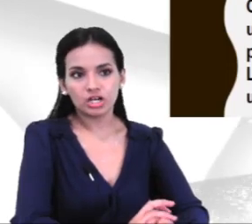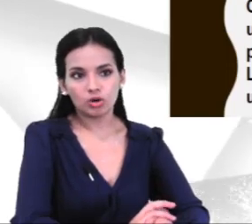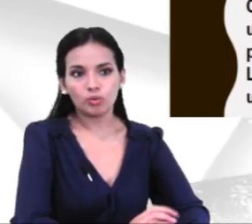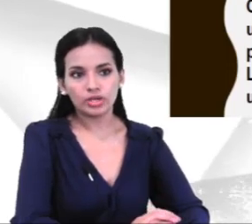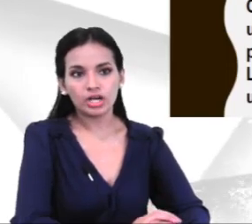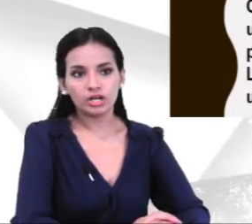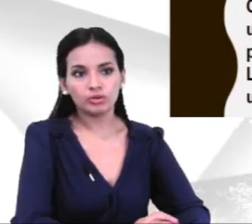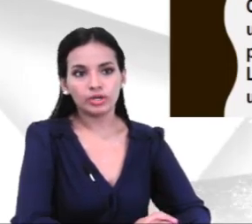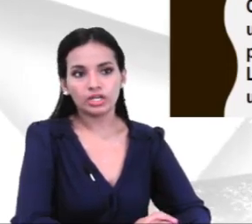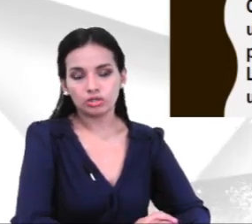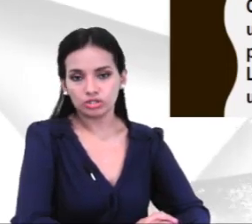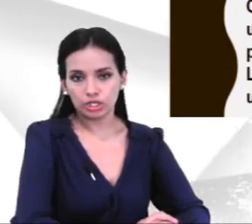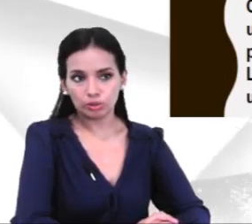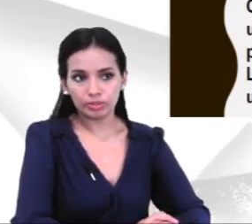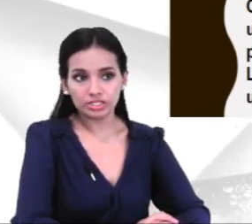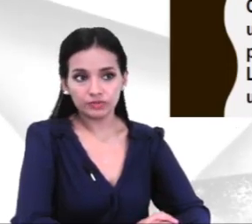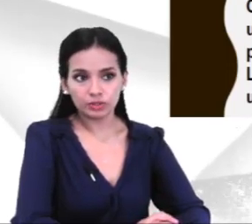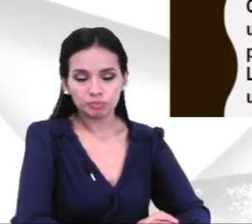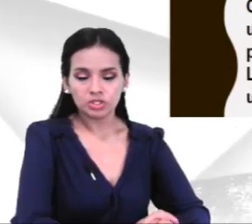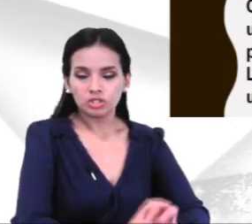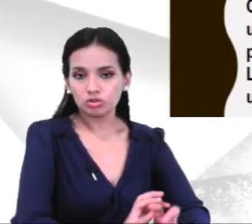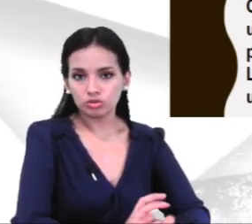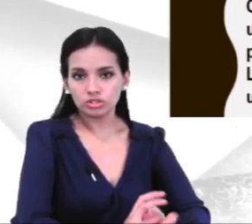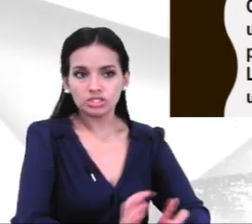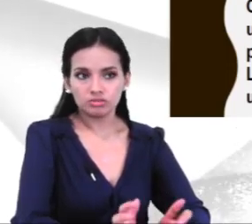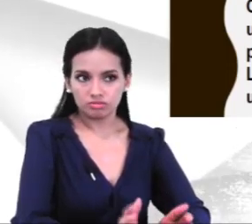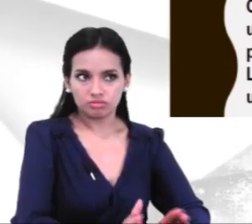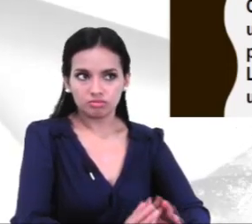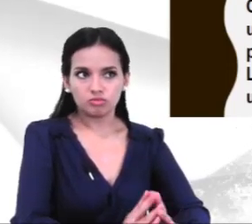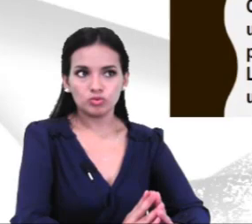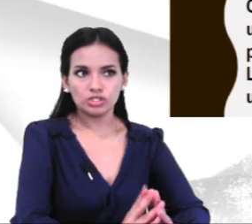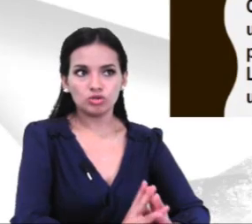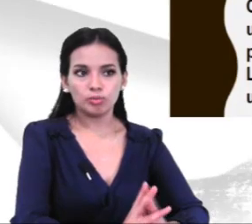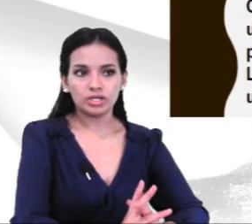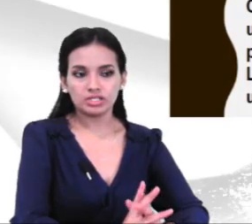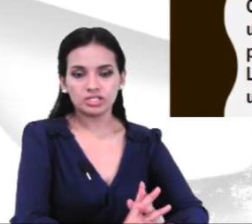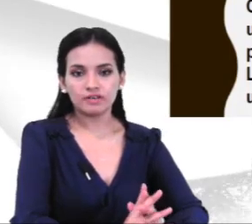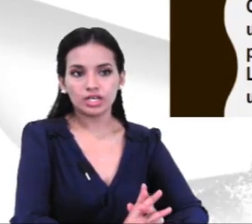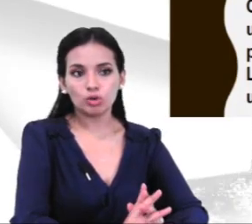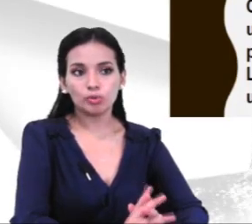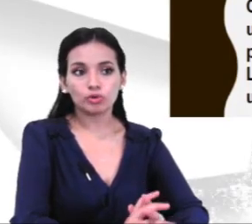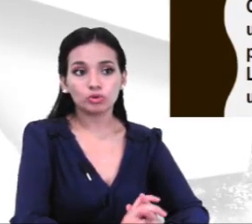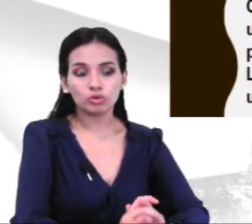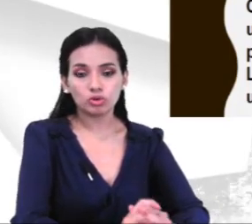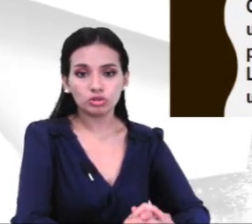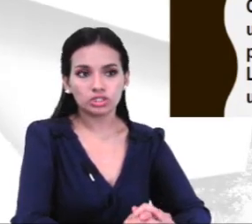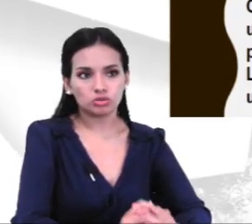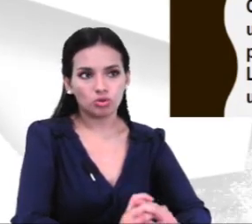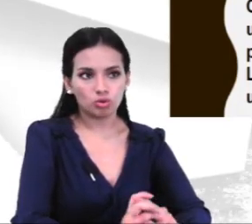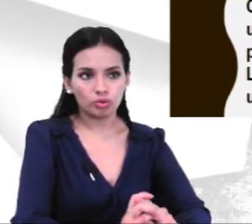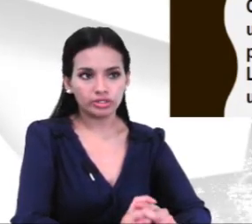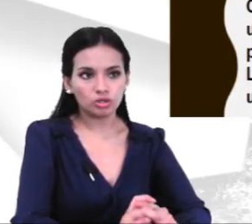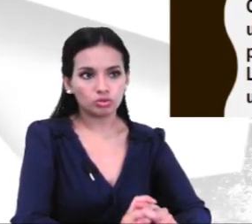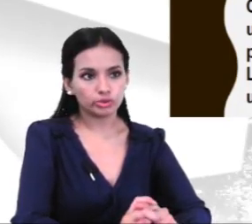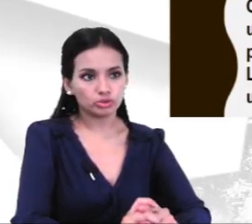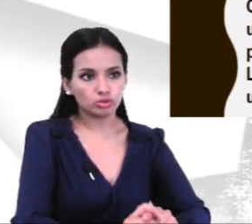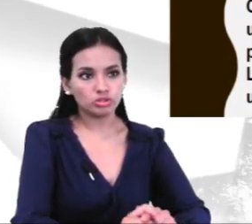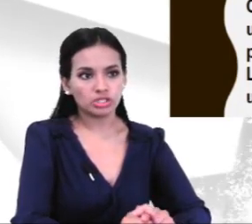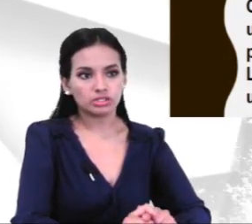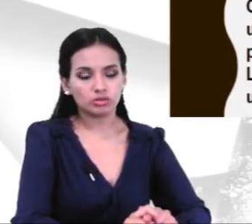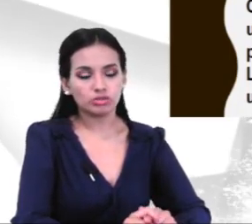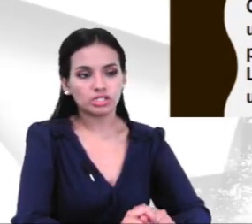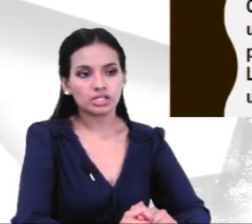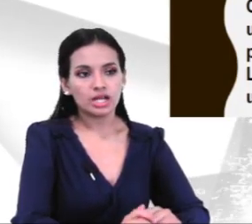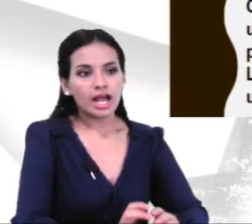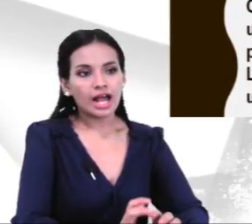de fonseca ubicado en el océano pacífico entonces nuestro país está bañado por dos costas o cuenta con dos